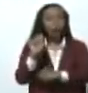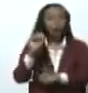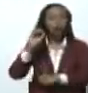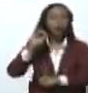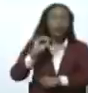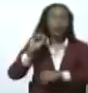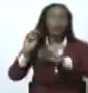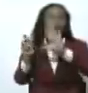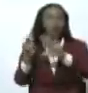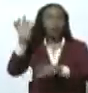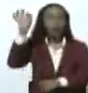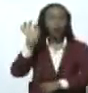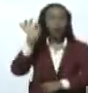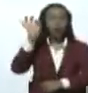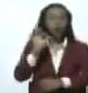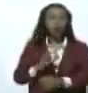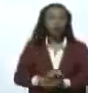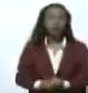47.07%.